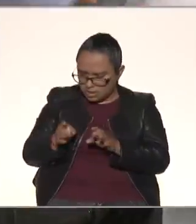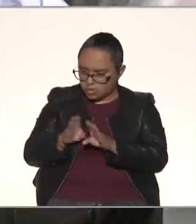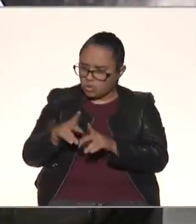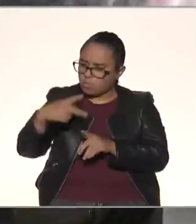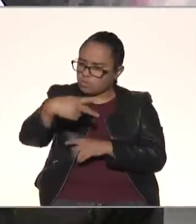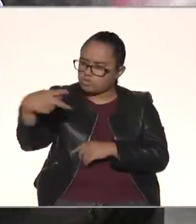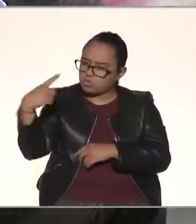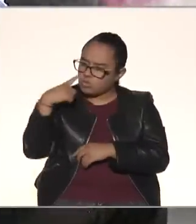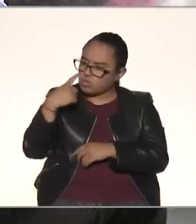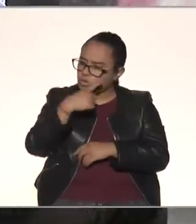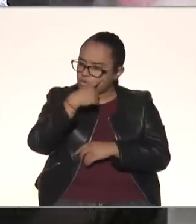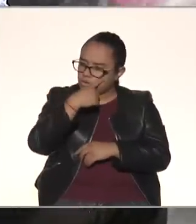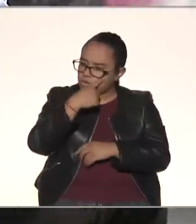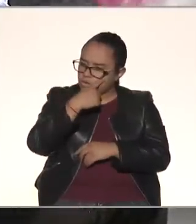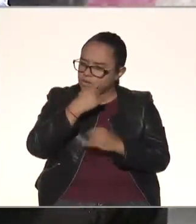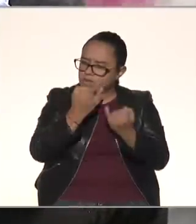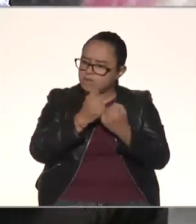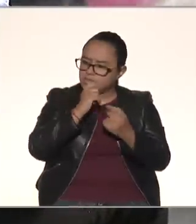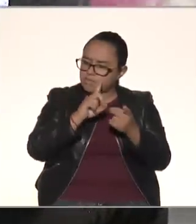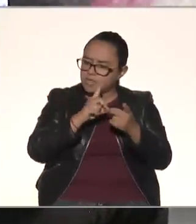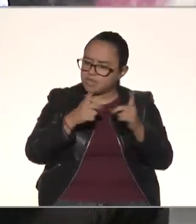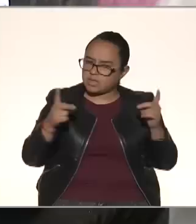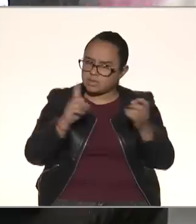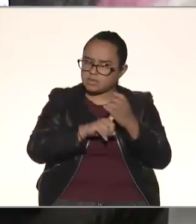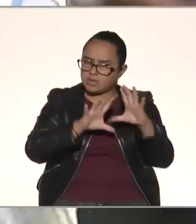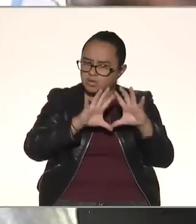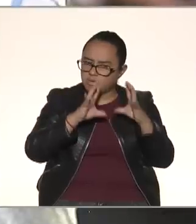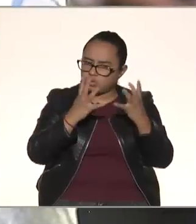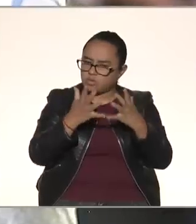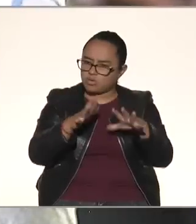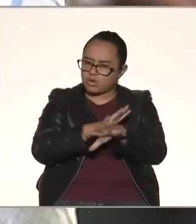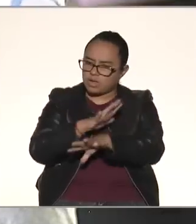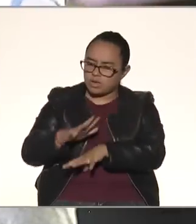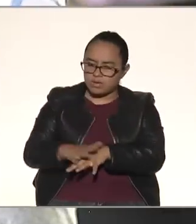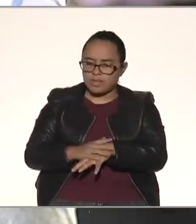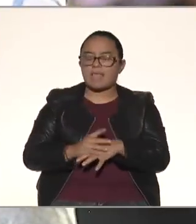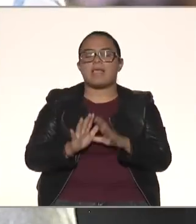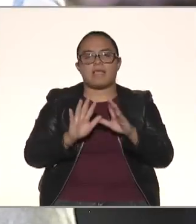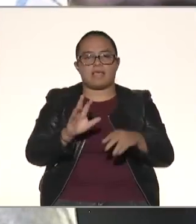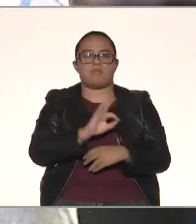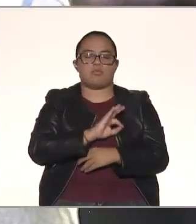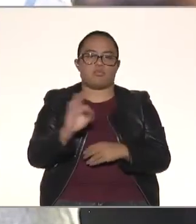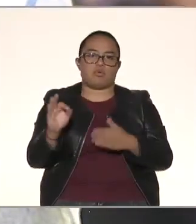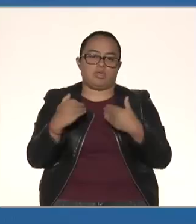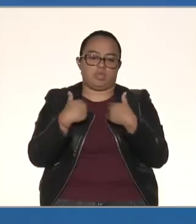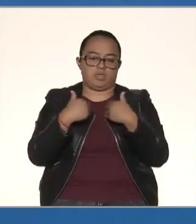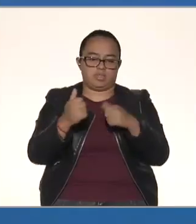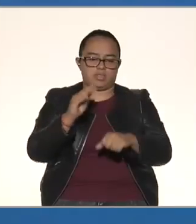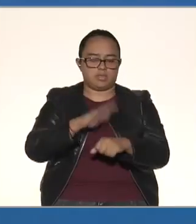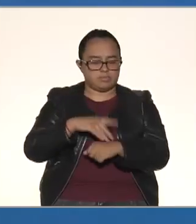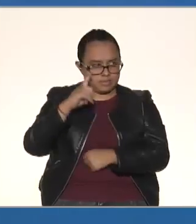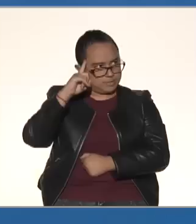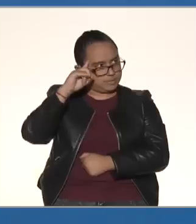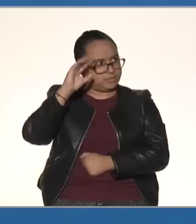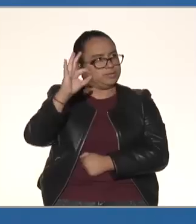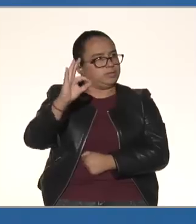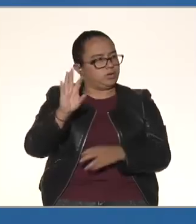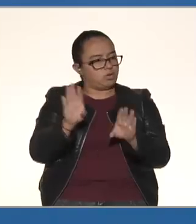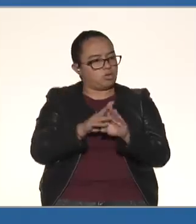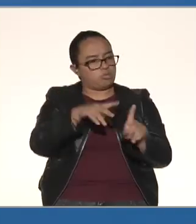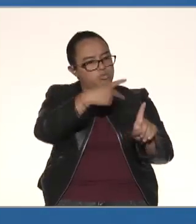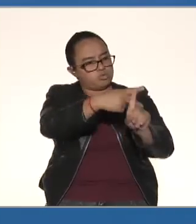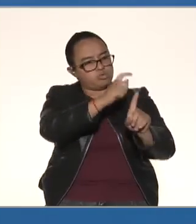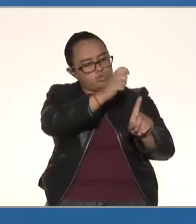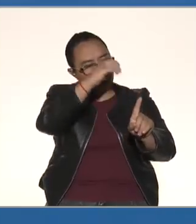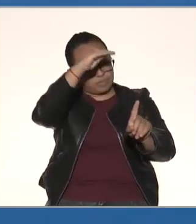nosotros, en este caso de la pareja, y del desarrollo en el mundo que haya tenido. Entonces podremos entender críticamente la acción y el pensamiento del otro.